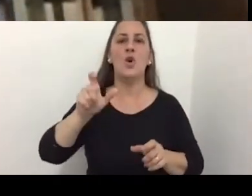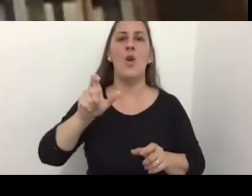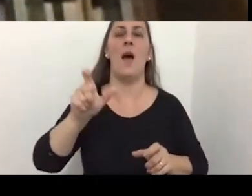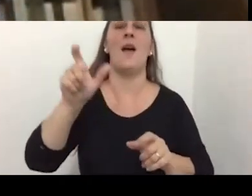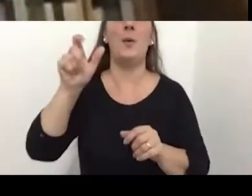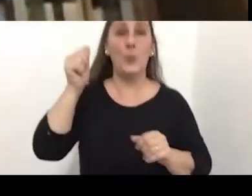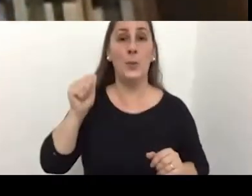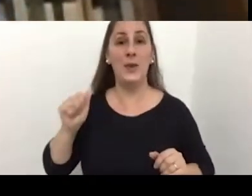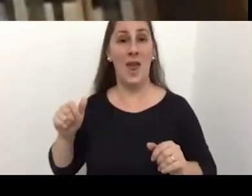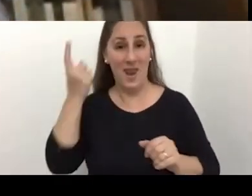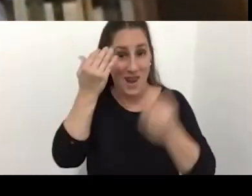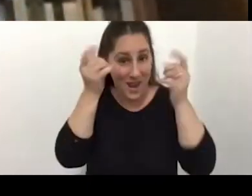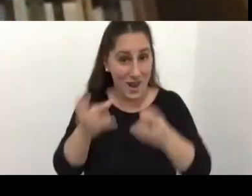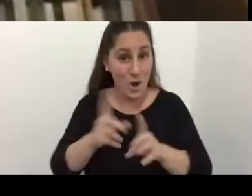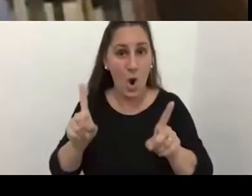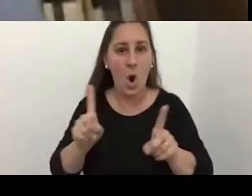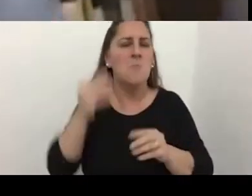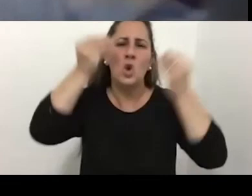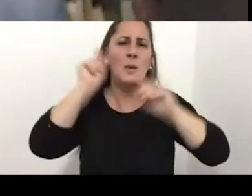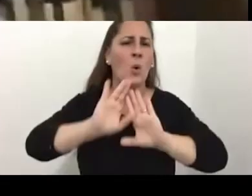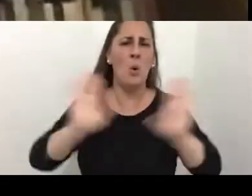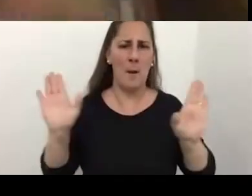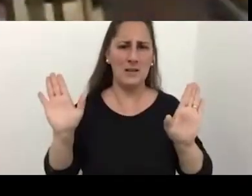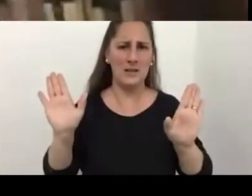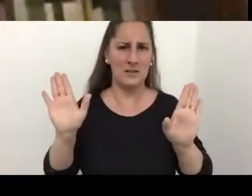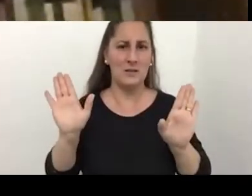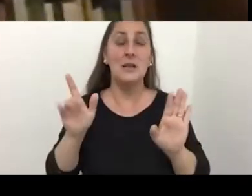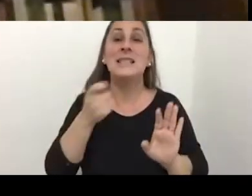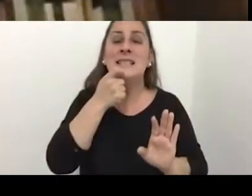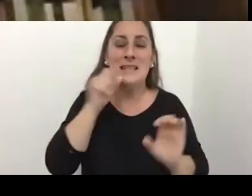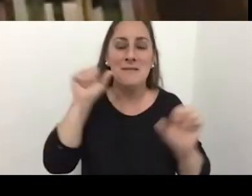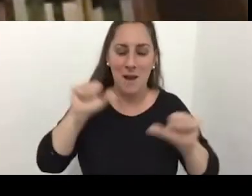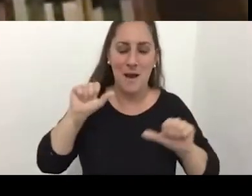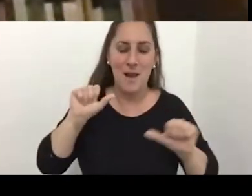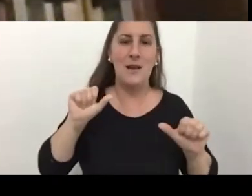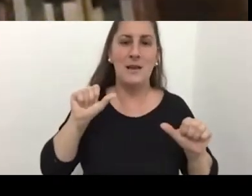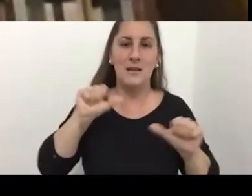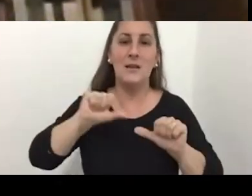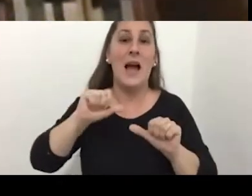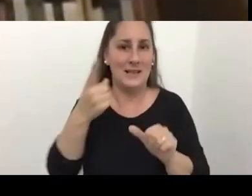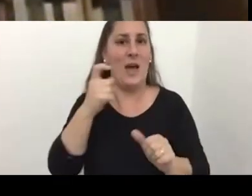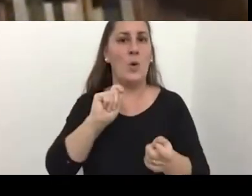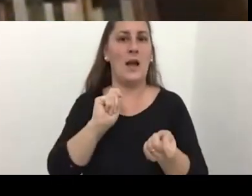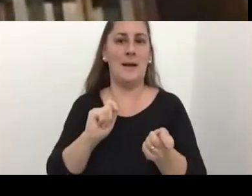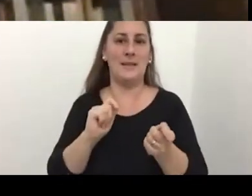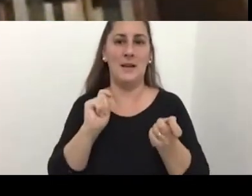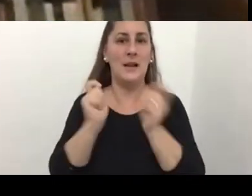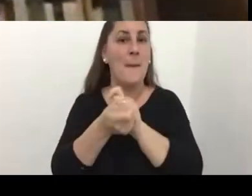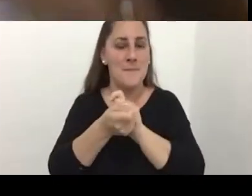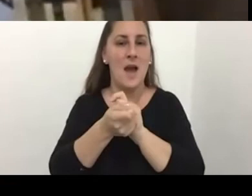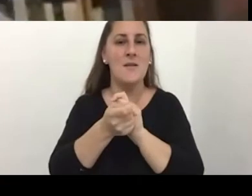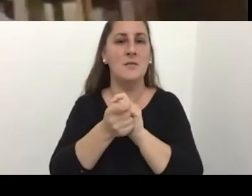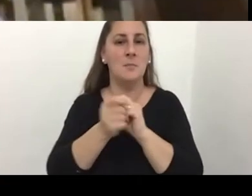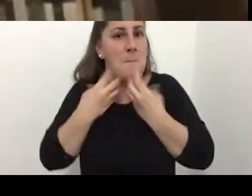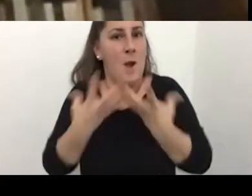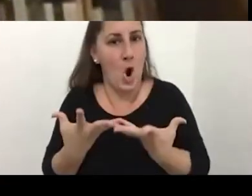bien, ellos no les preocupa tanto estar mal, salvo cuando están muy mal y ahí se dan cuenta y cambian el voto, se recomponen un poquito